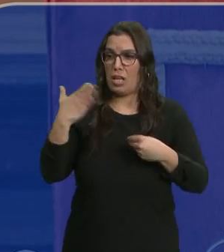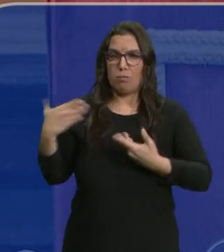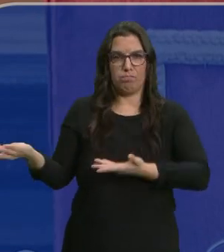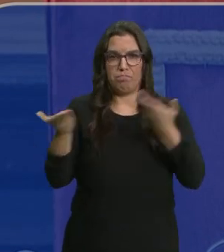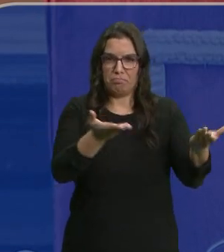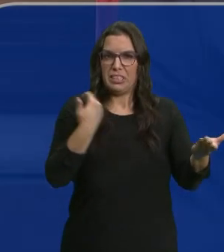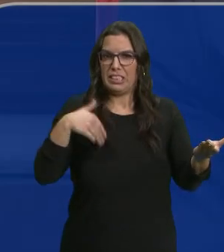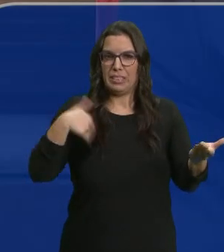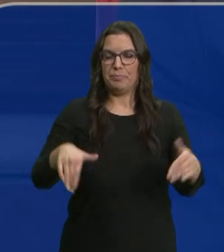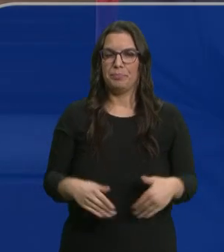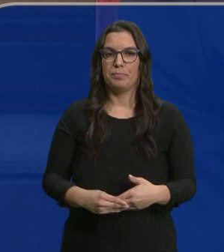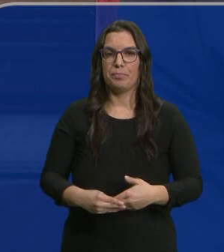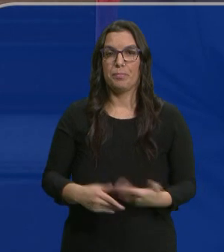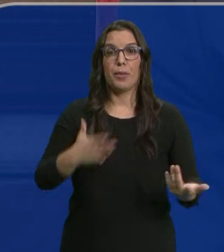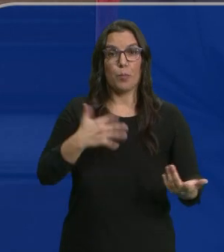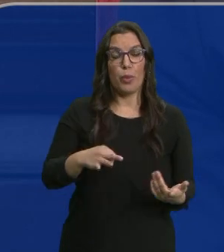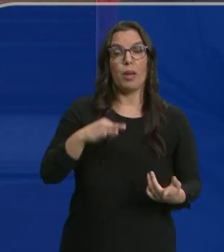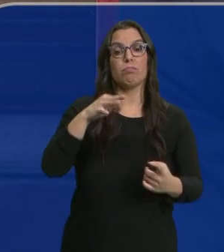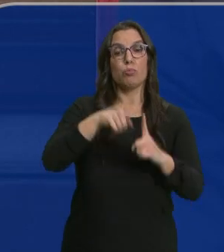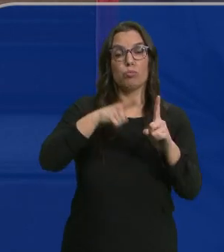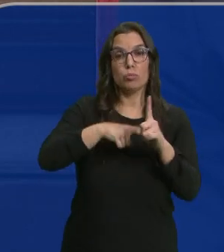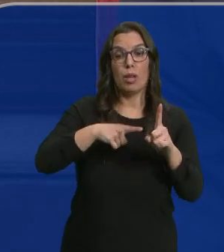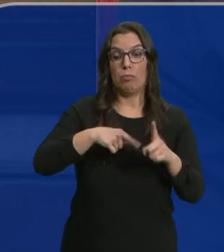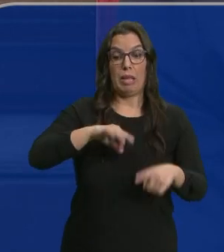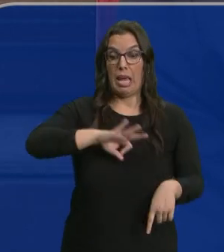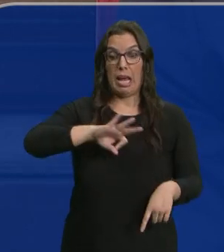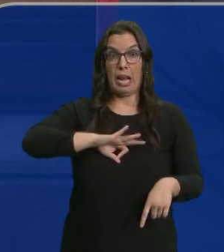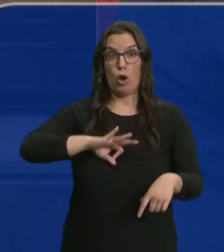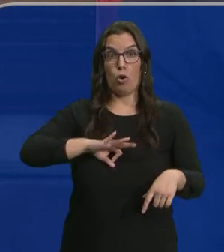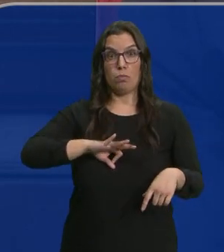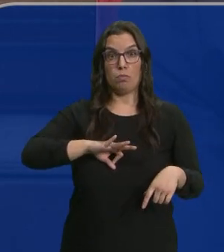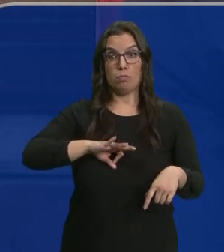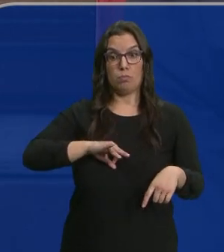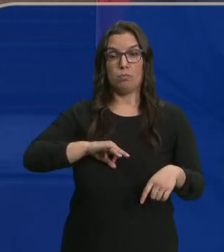así lo deseasen. Para poder utilizar a primeros de enero,